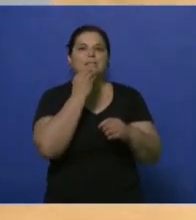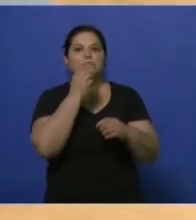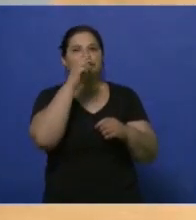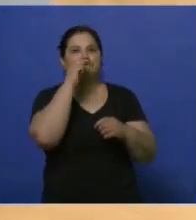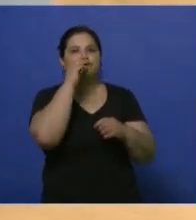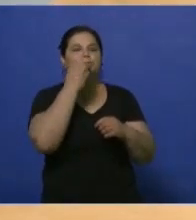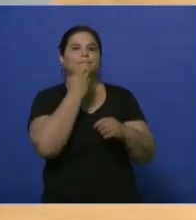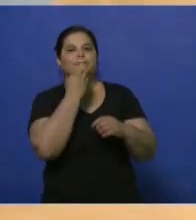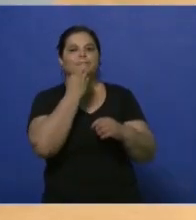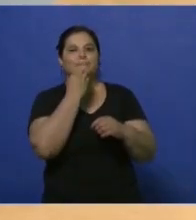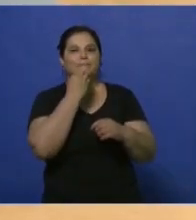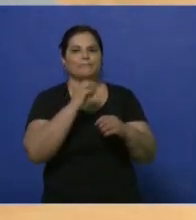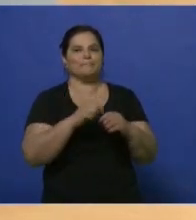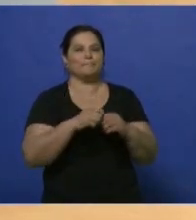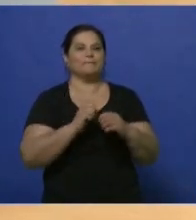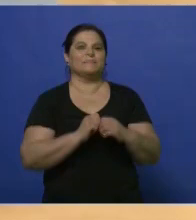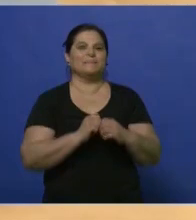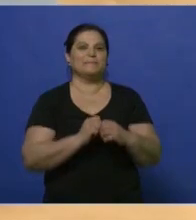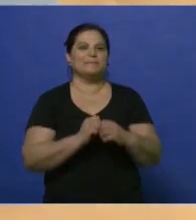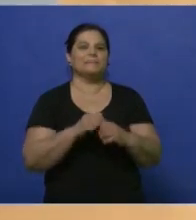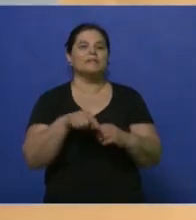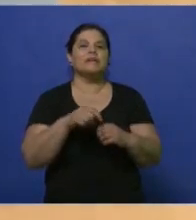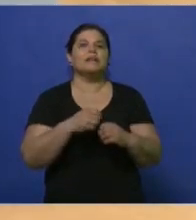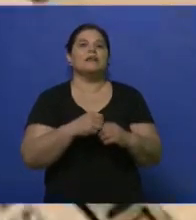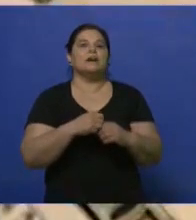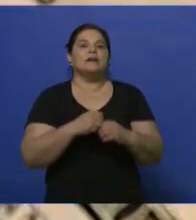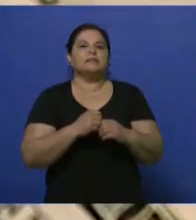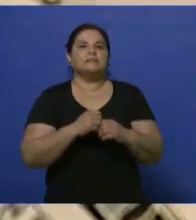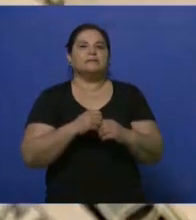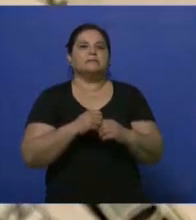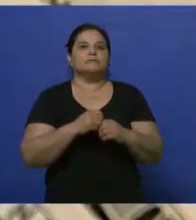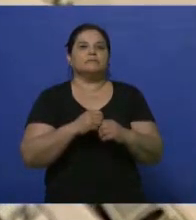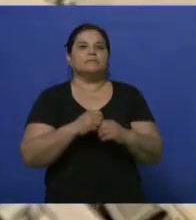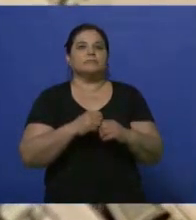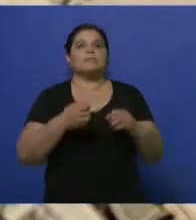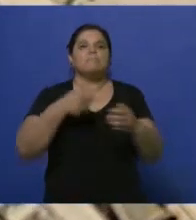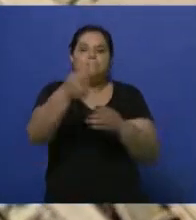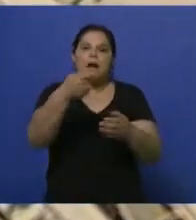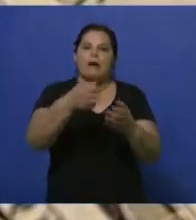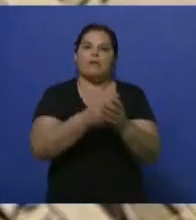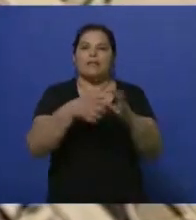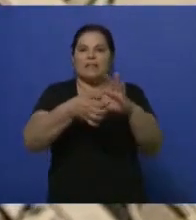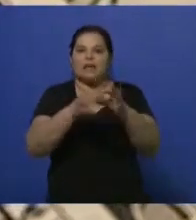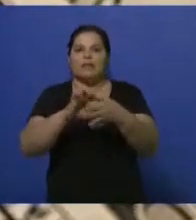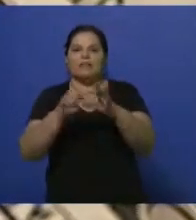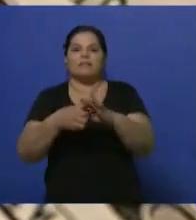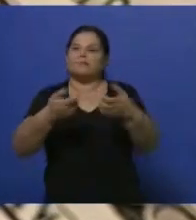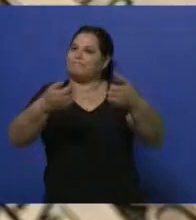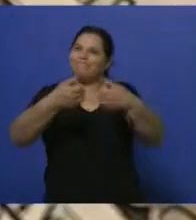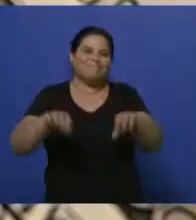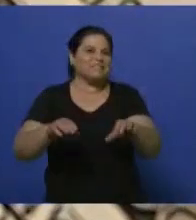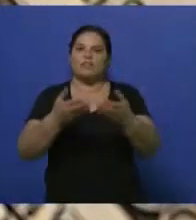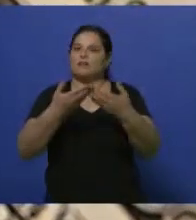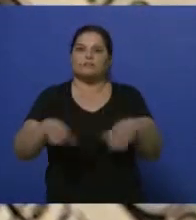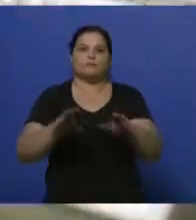realidad controla la situación de la divisa, pero a la par está destruyendo las cadenas de pago en la Argentina. Es prácticamente tragicómico